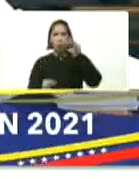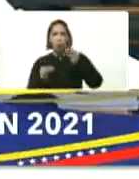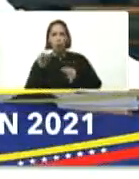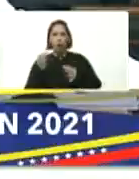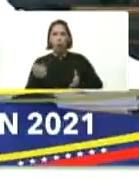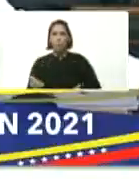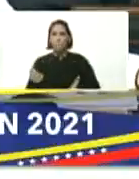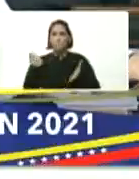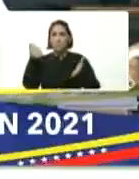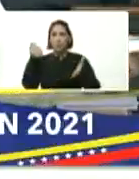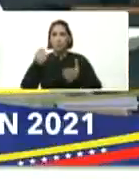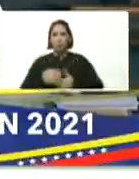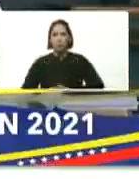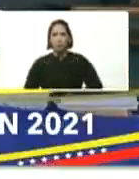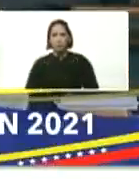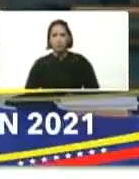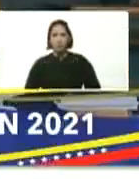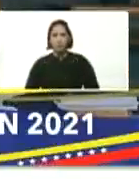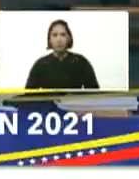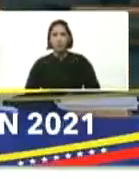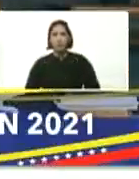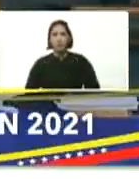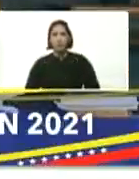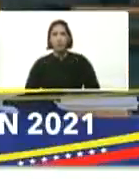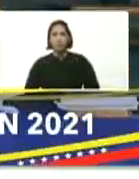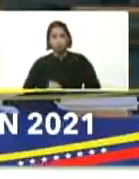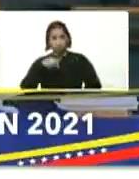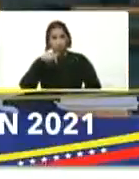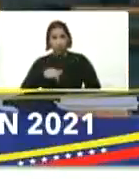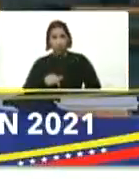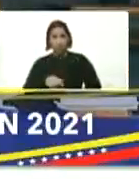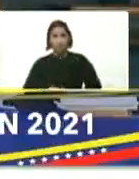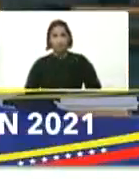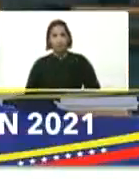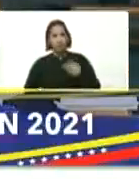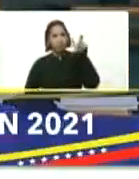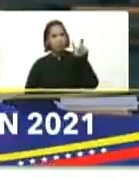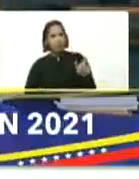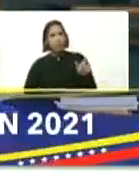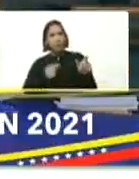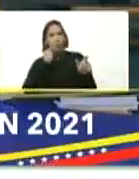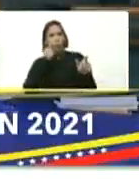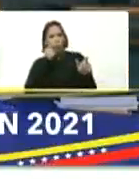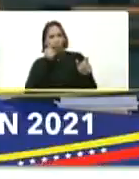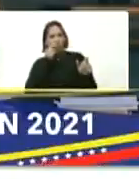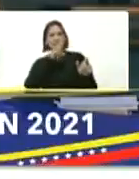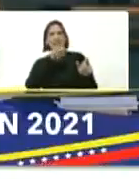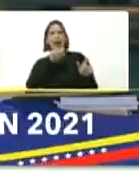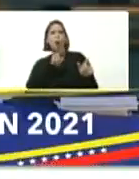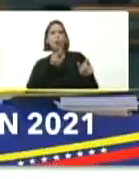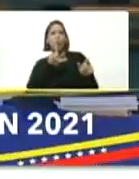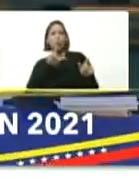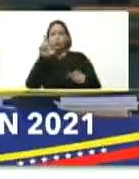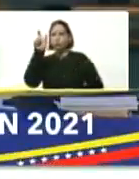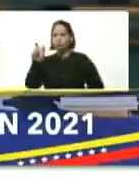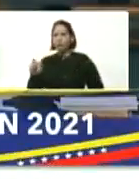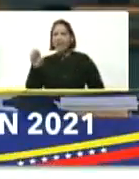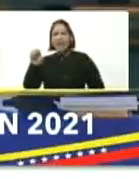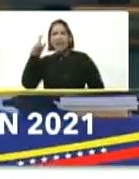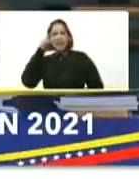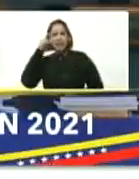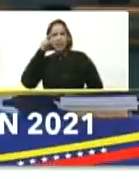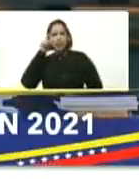premio Rómulo Gallegos. Aquí entre Raúl y Ernesto me tienen loco, porque me